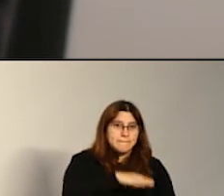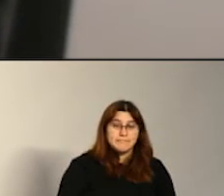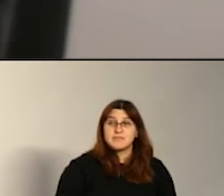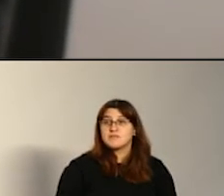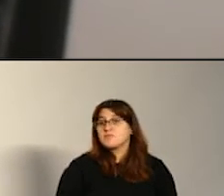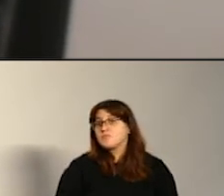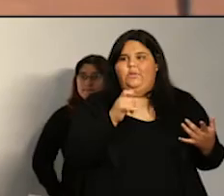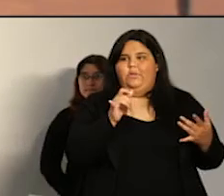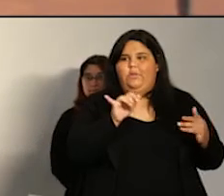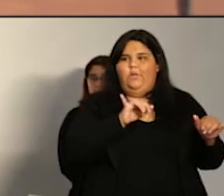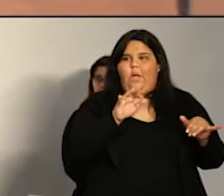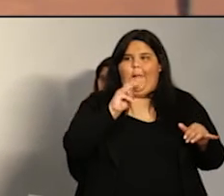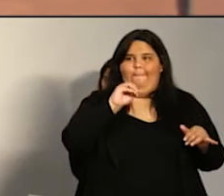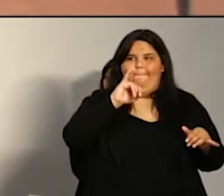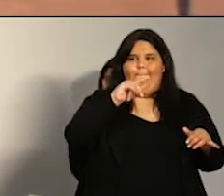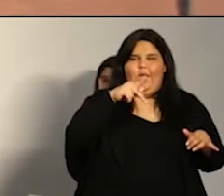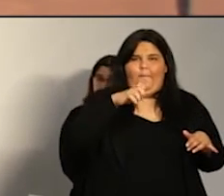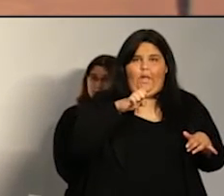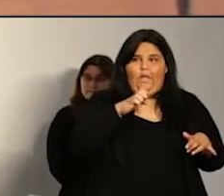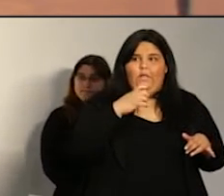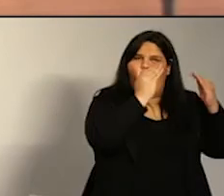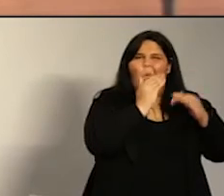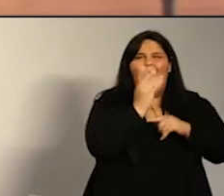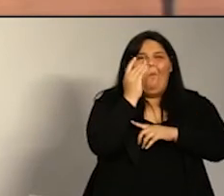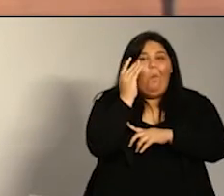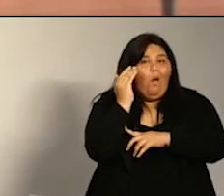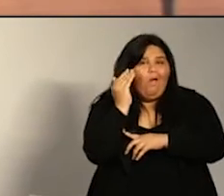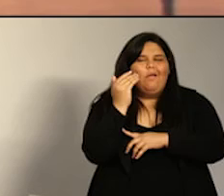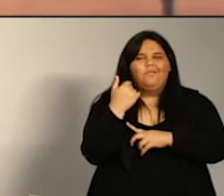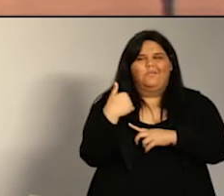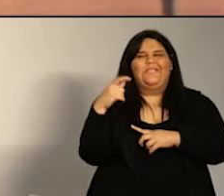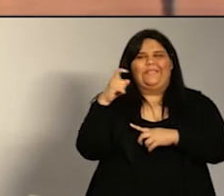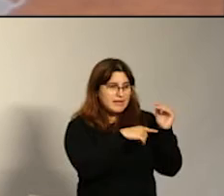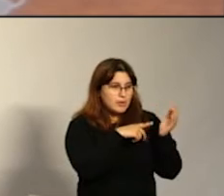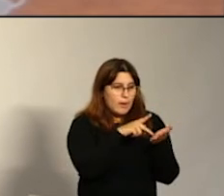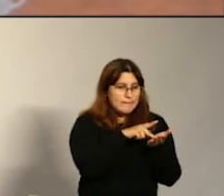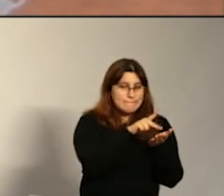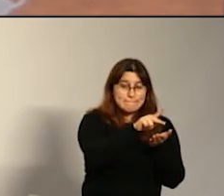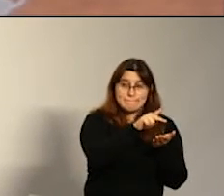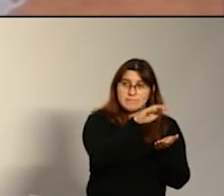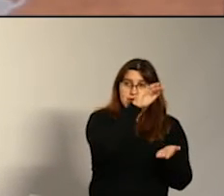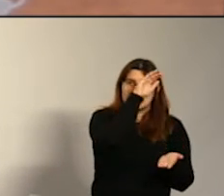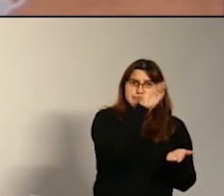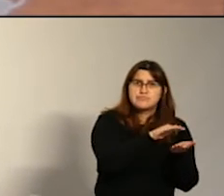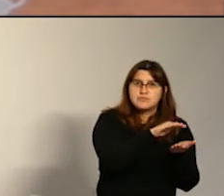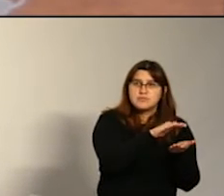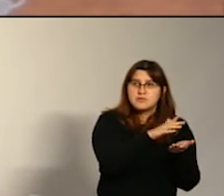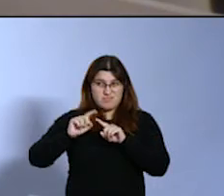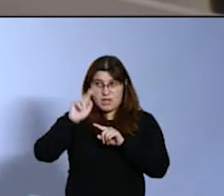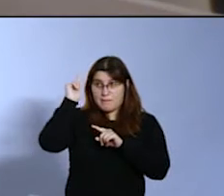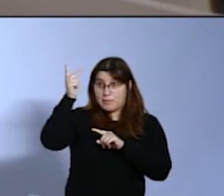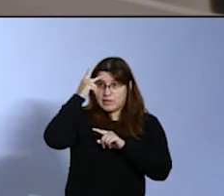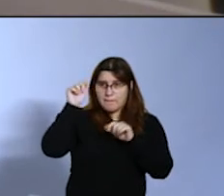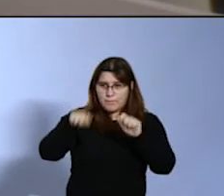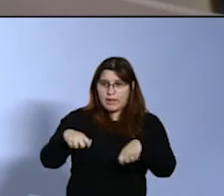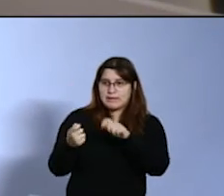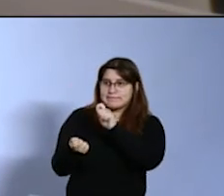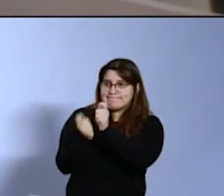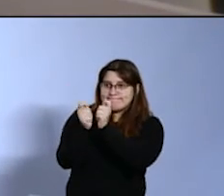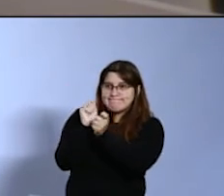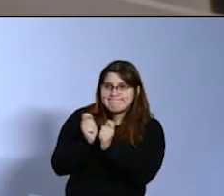notificación de parte del departamento de políticas que pudieran estar modificando a